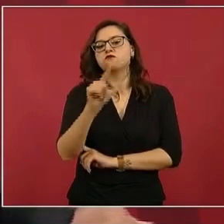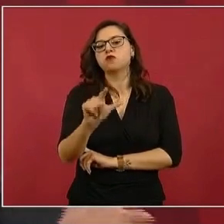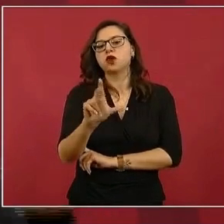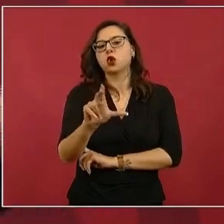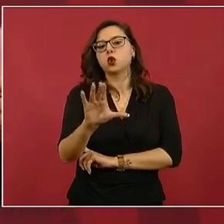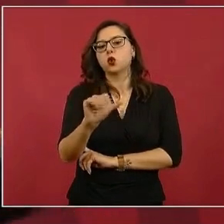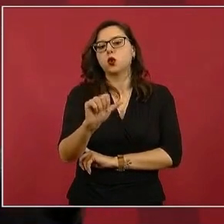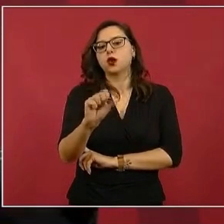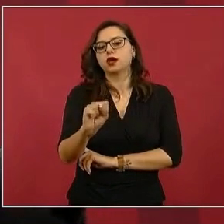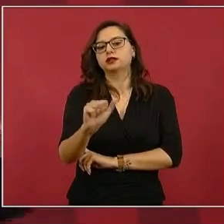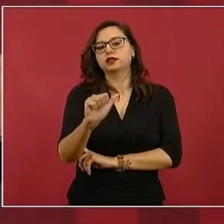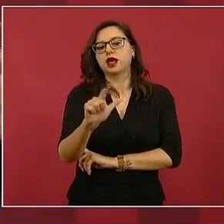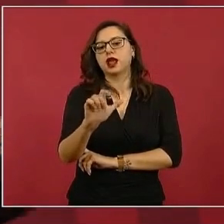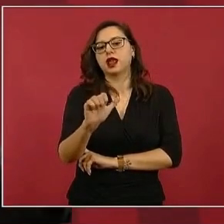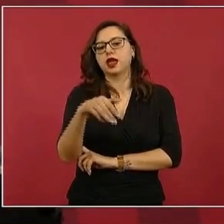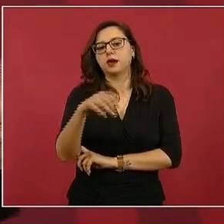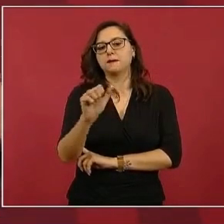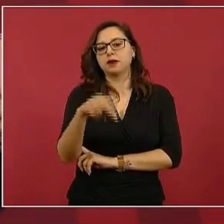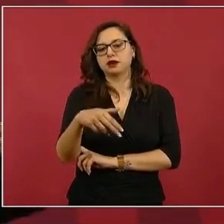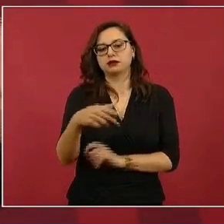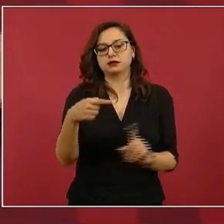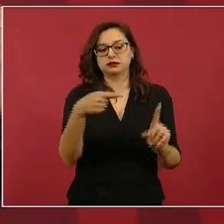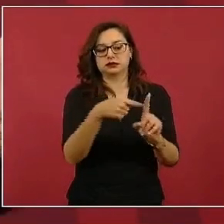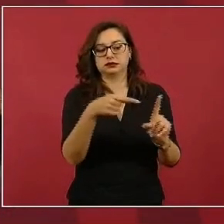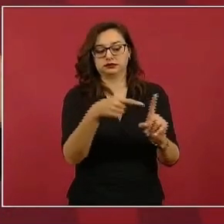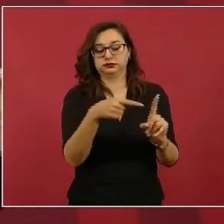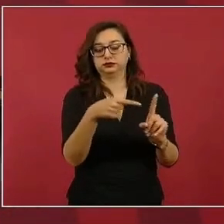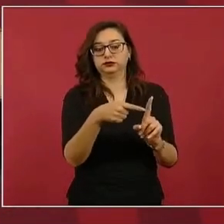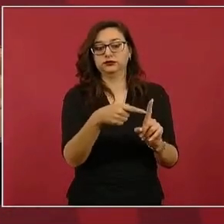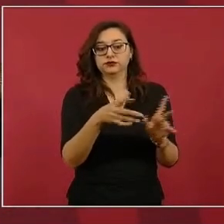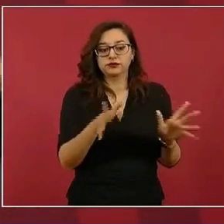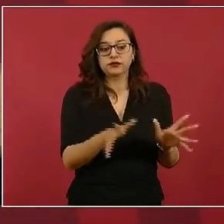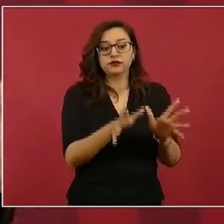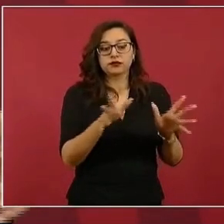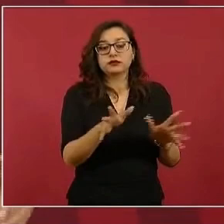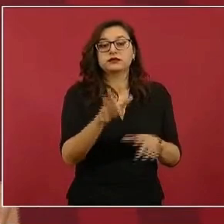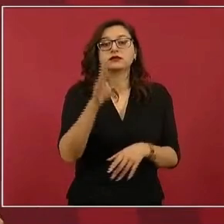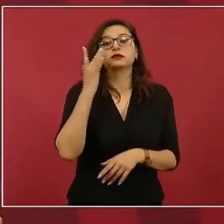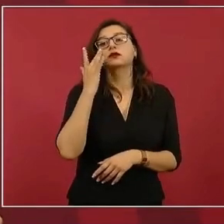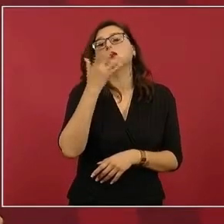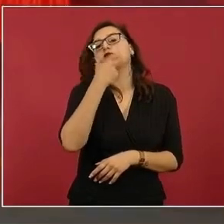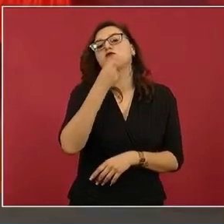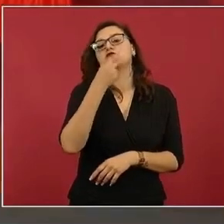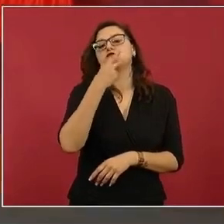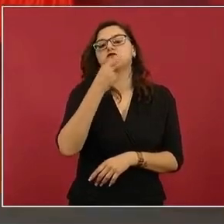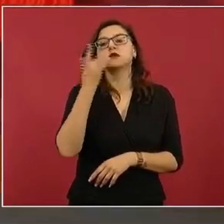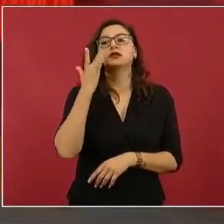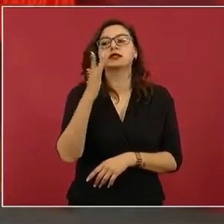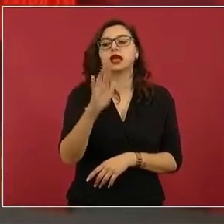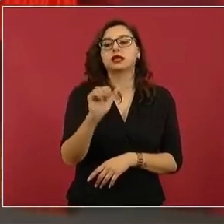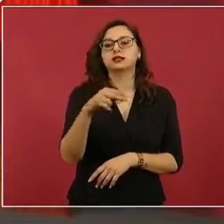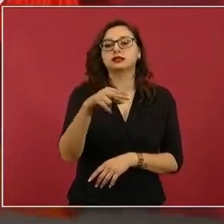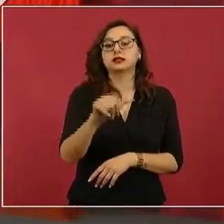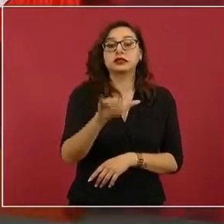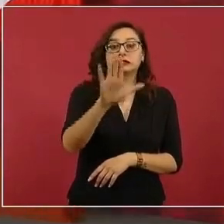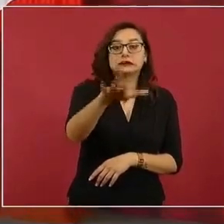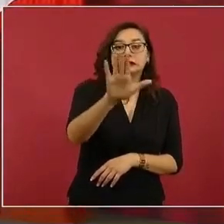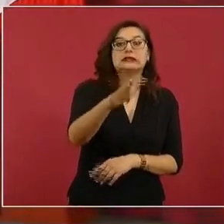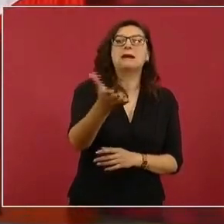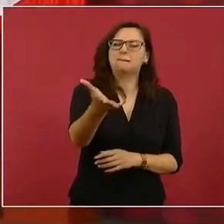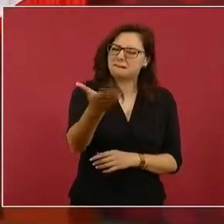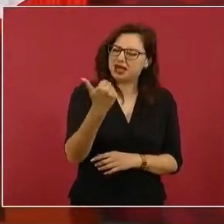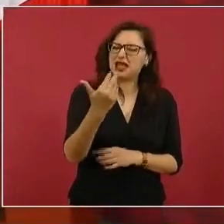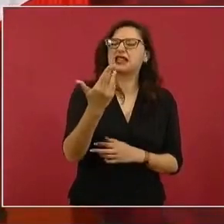que es el que anima a Santana a que regrese después de